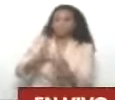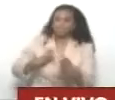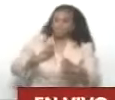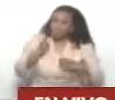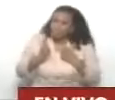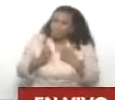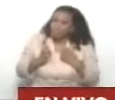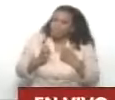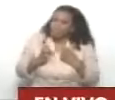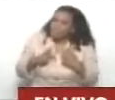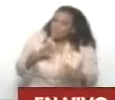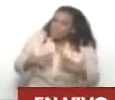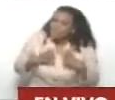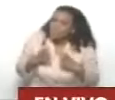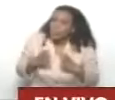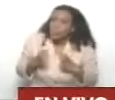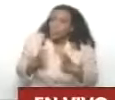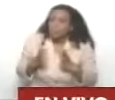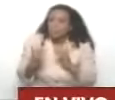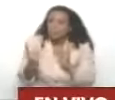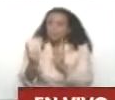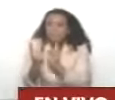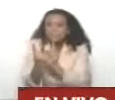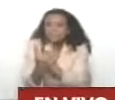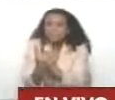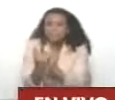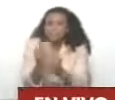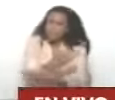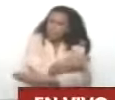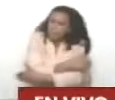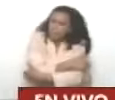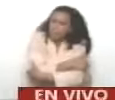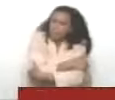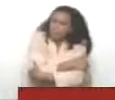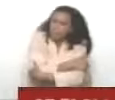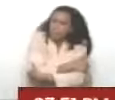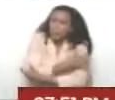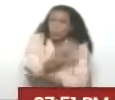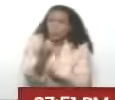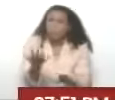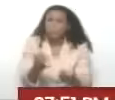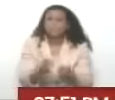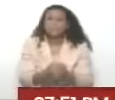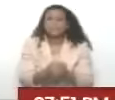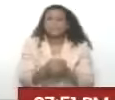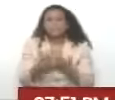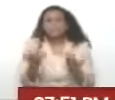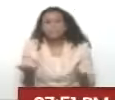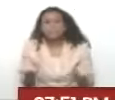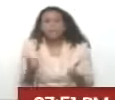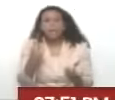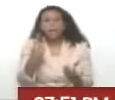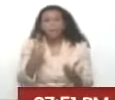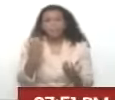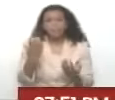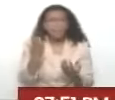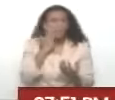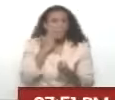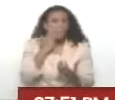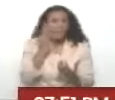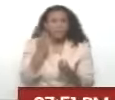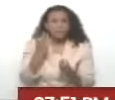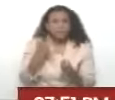uno se emociona demasiado, y la abracé, y ella me dijo: